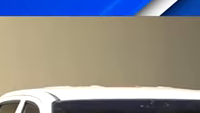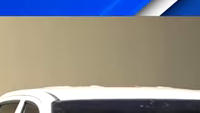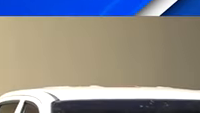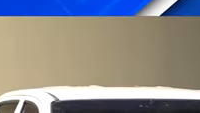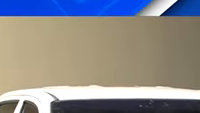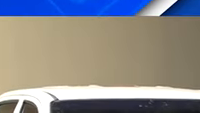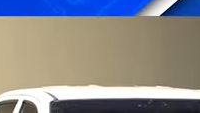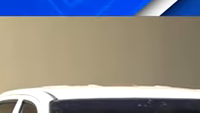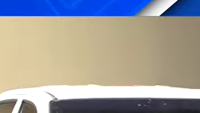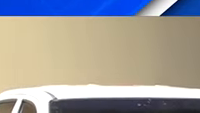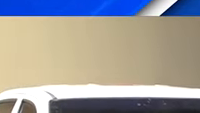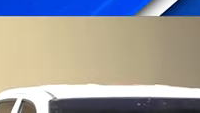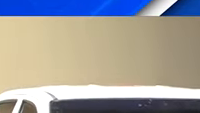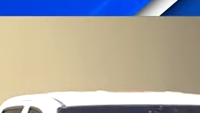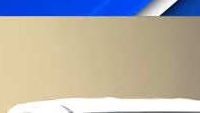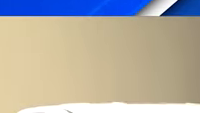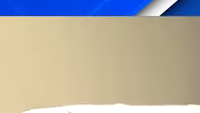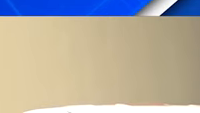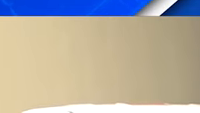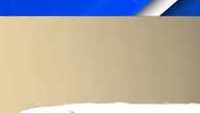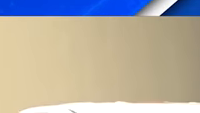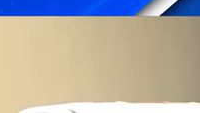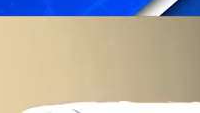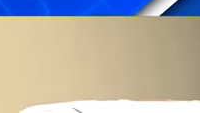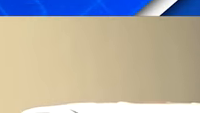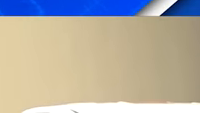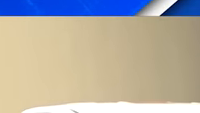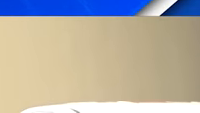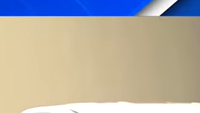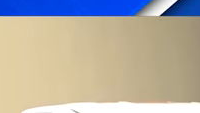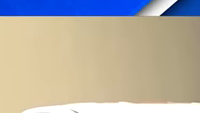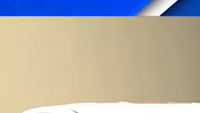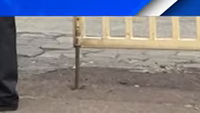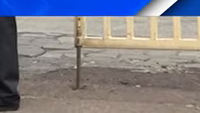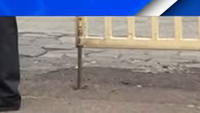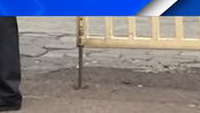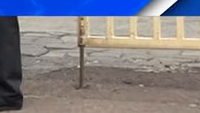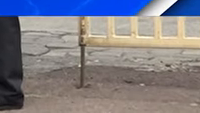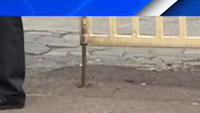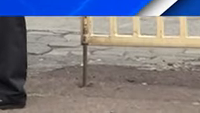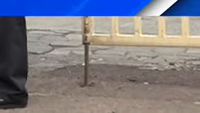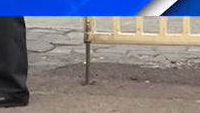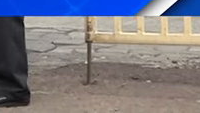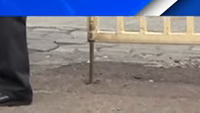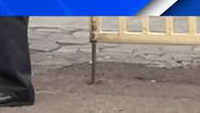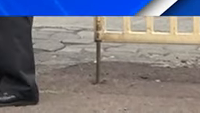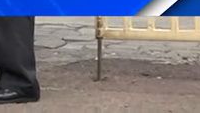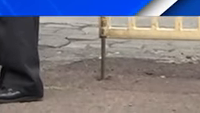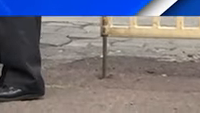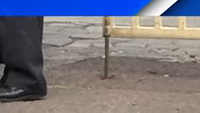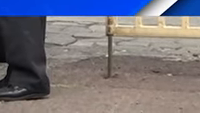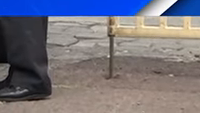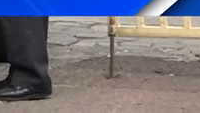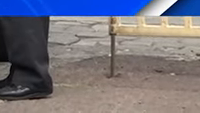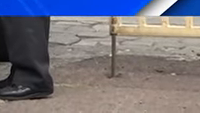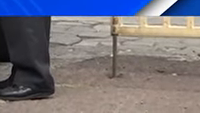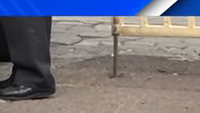la Dirección General de Registro y Control del Organismo Sin Fines de Lucro del Ministerio de